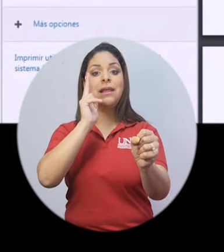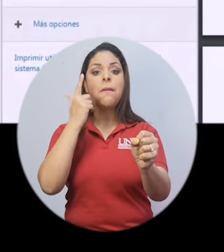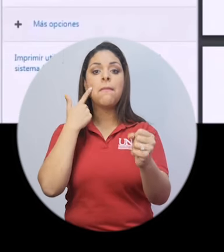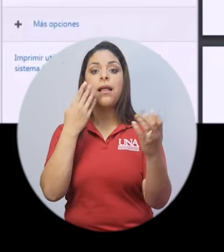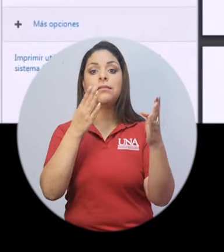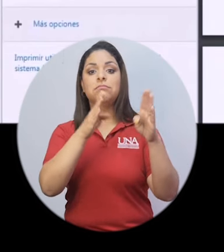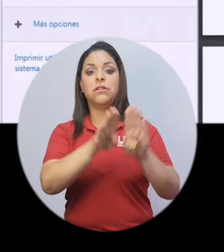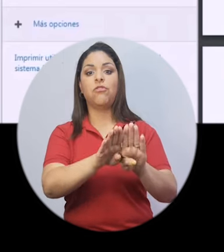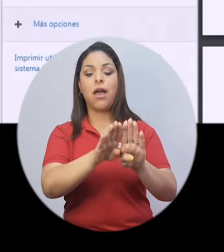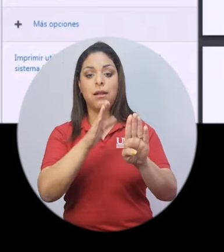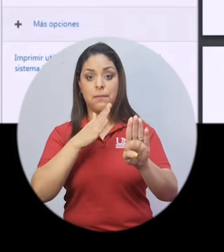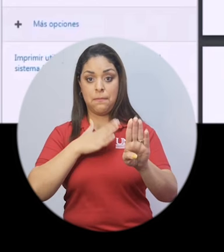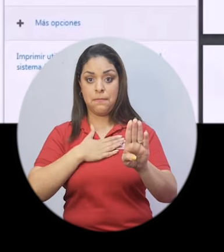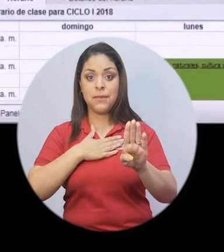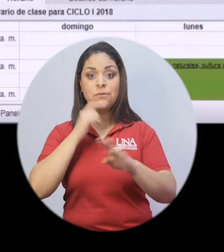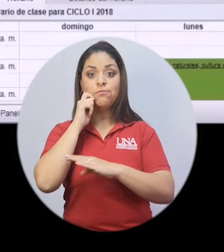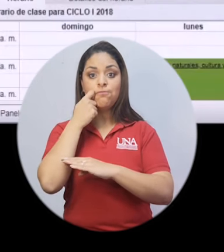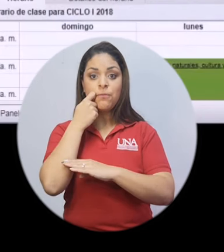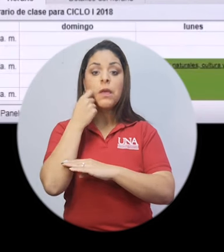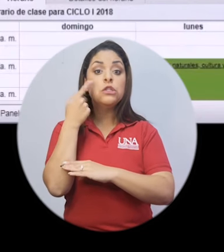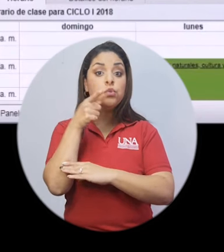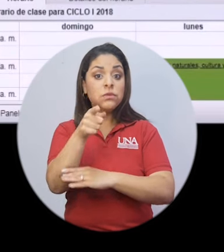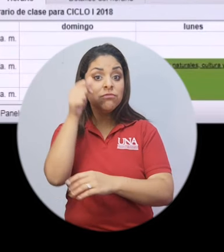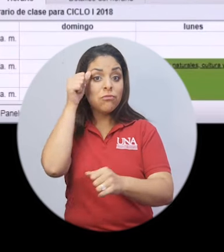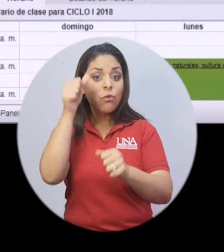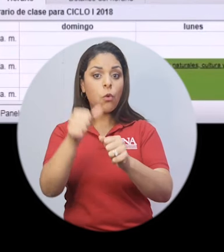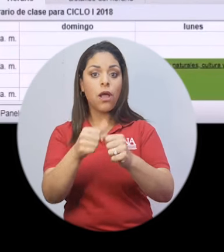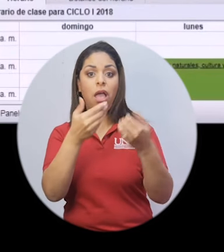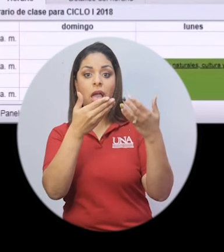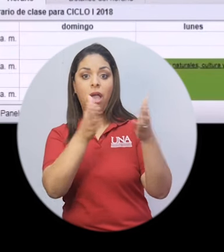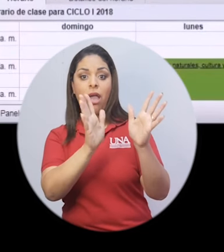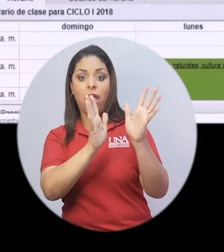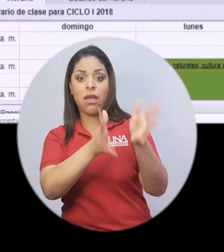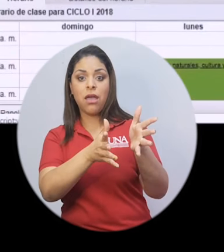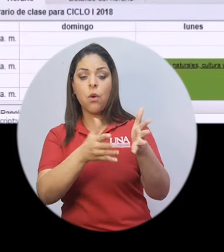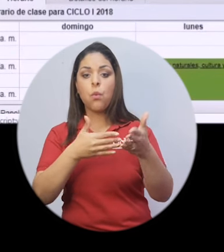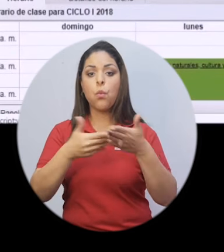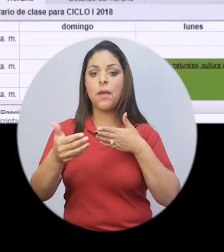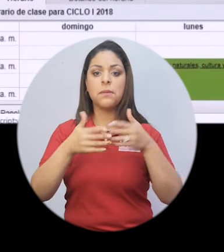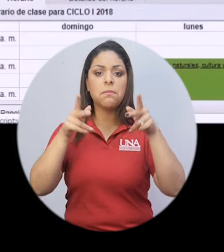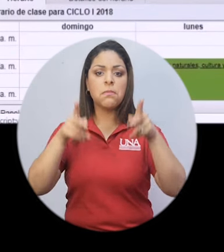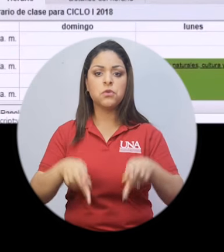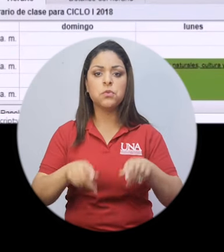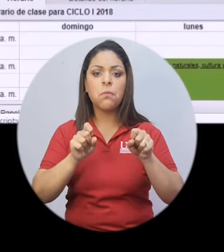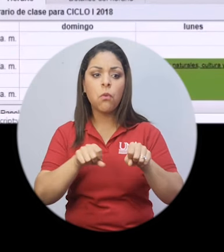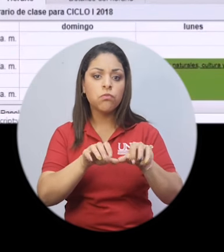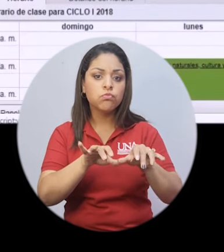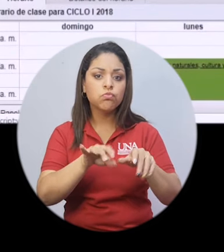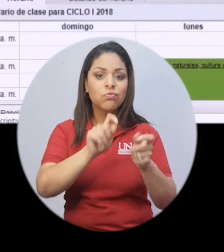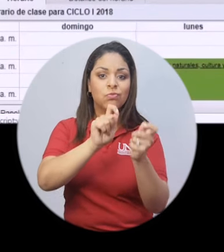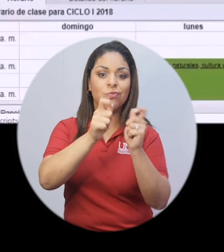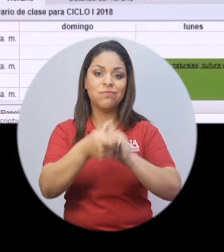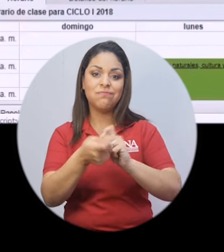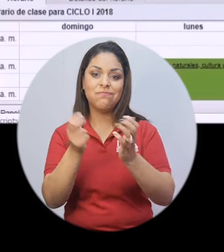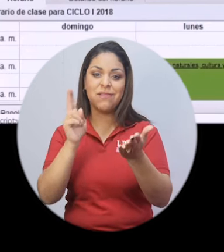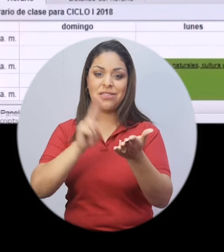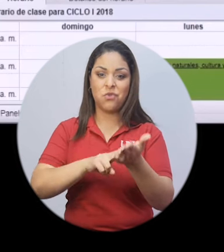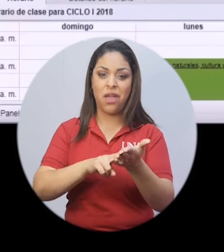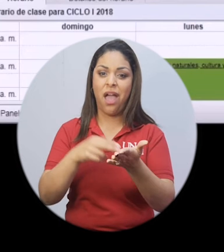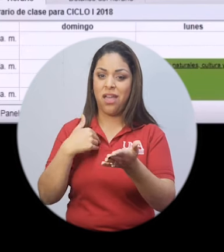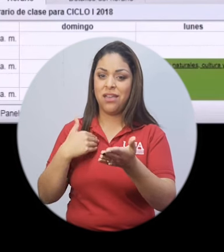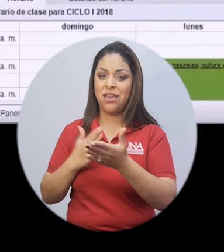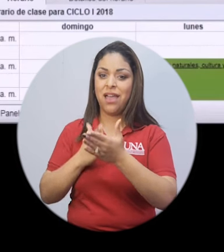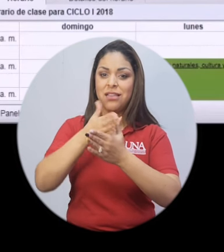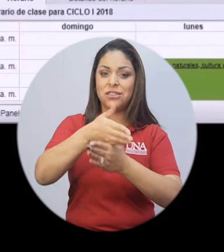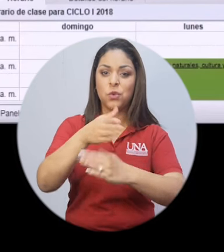opción Salir para cerrar tu sesión en el sistema. Recuerda que si mantienes abierta tu sesión, cualquier persona podría modificar tu